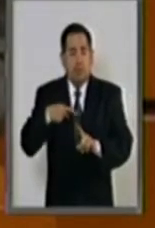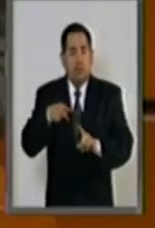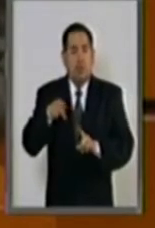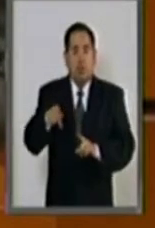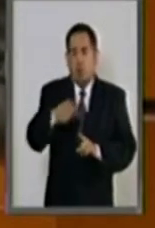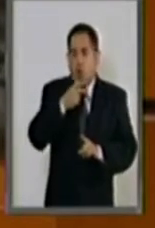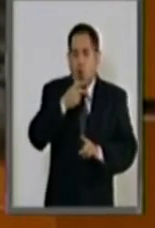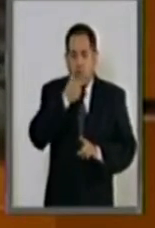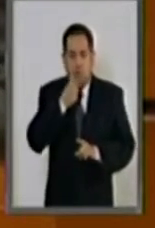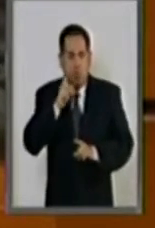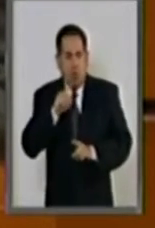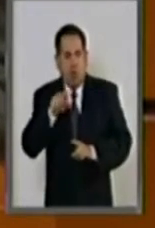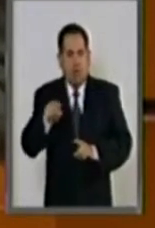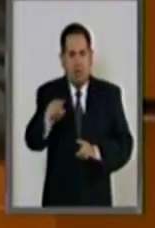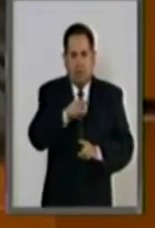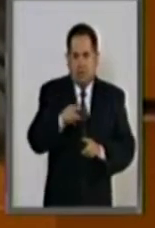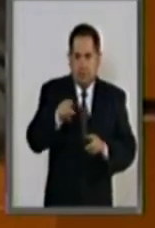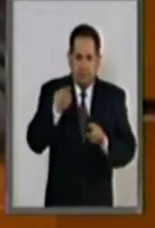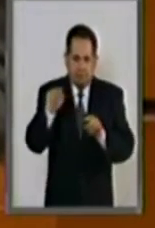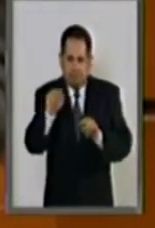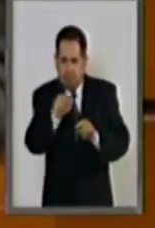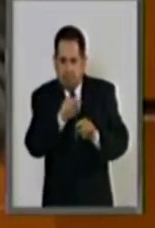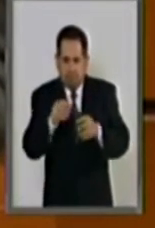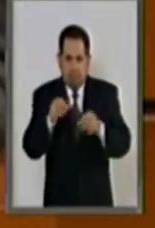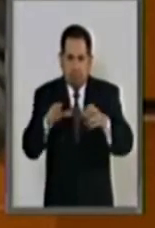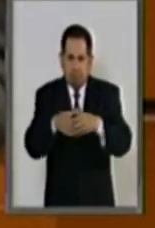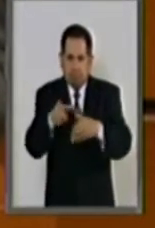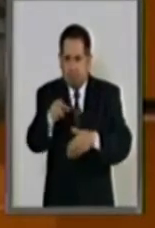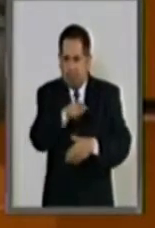las personas jurídicas.